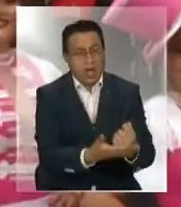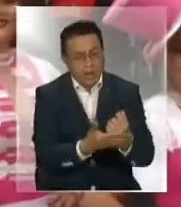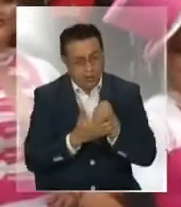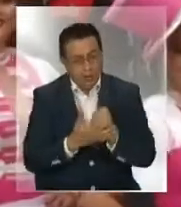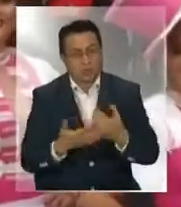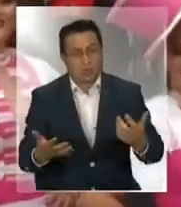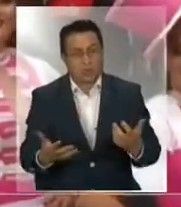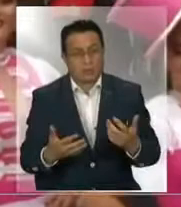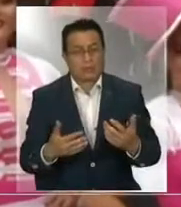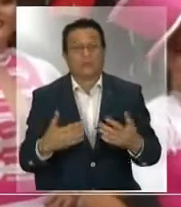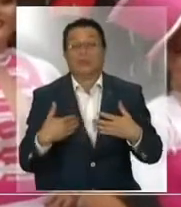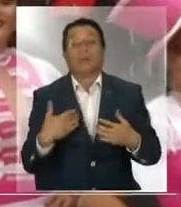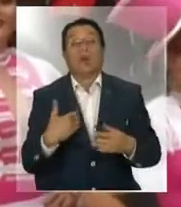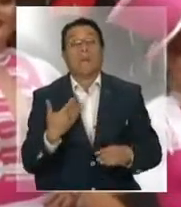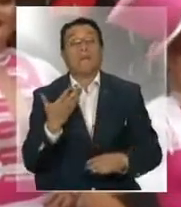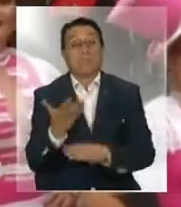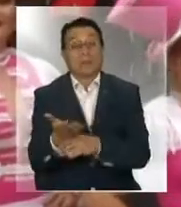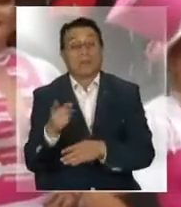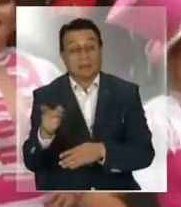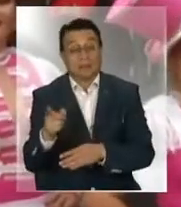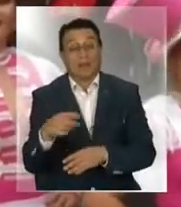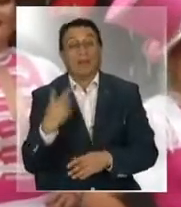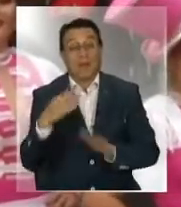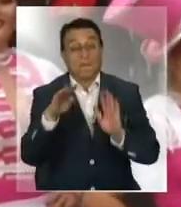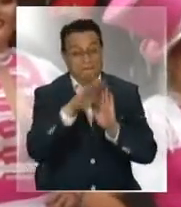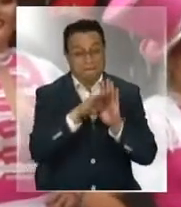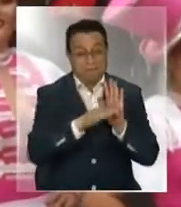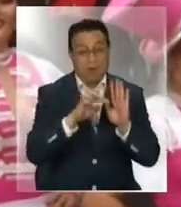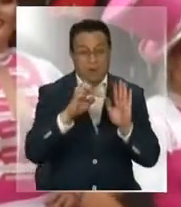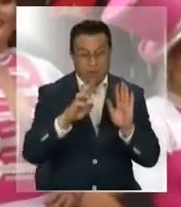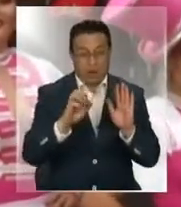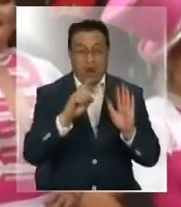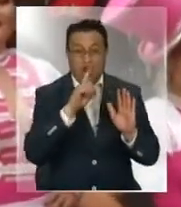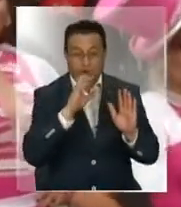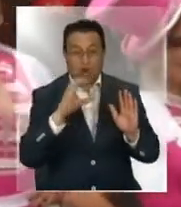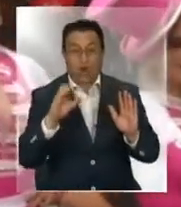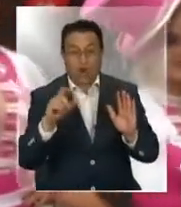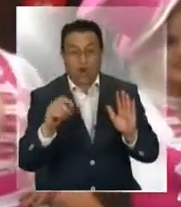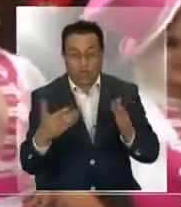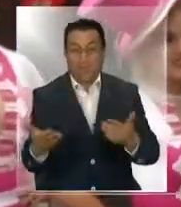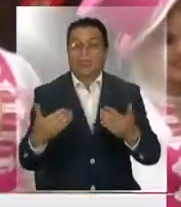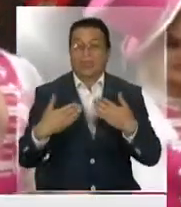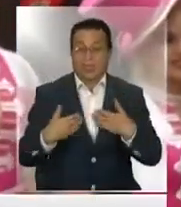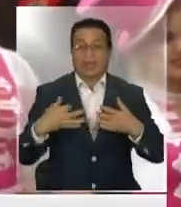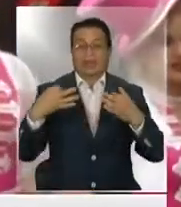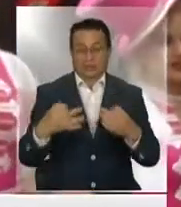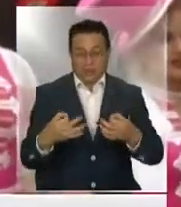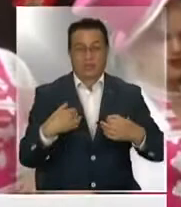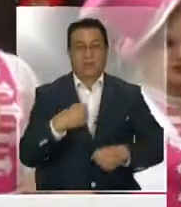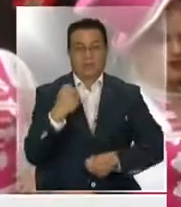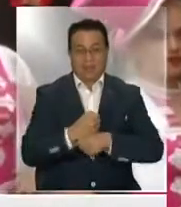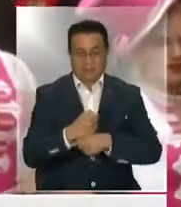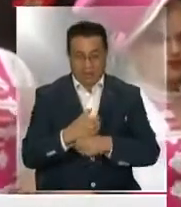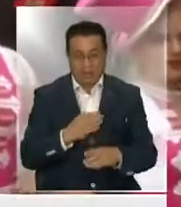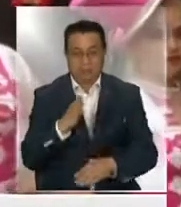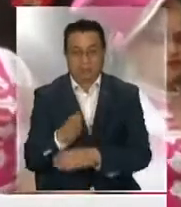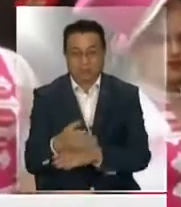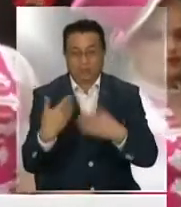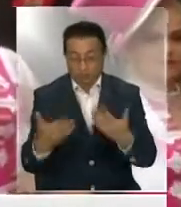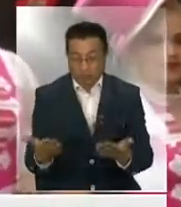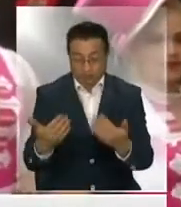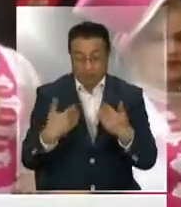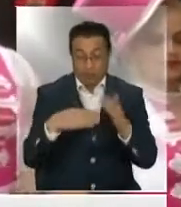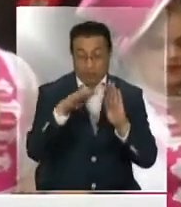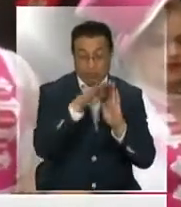forma. Donde estamos pidiéndole, aparte del protocolo que ya tenemos, que nos den una seguridad para salir a trabajar. Porque si nos dan un protocolo